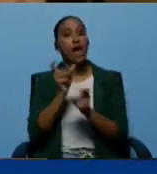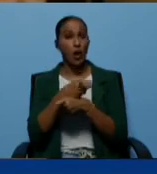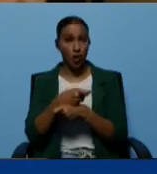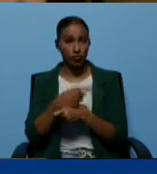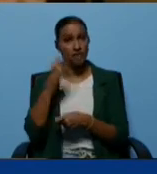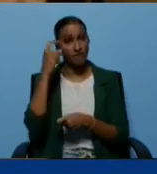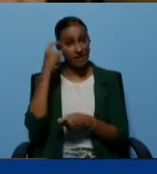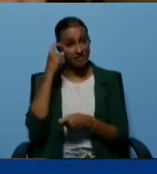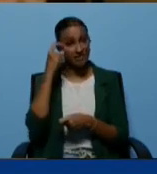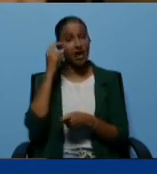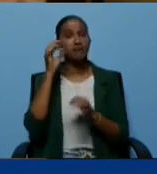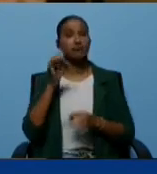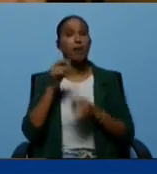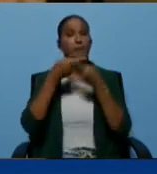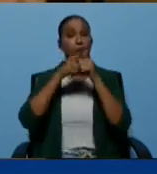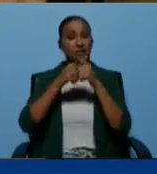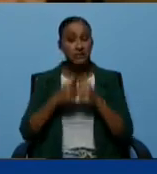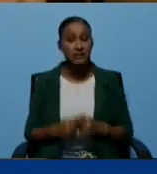de la mitad,